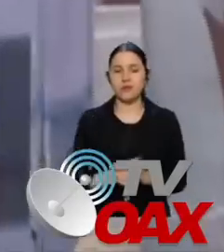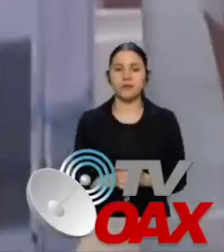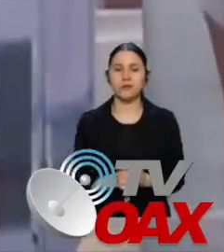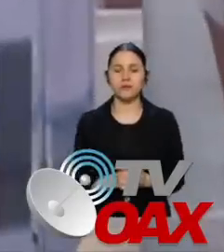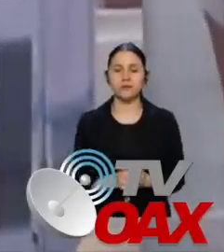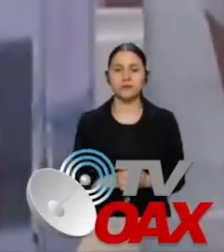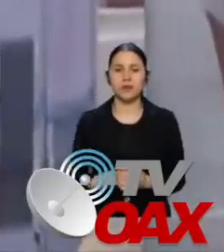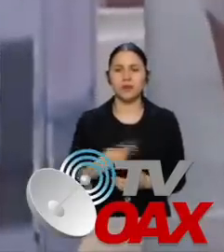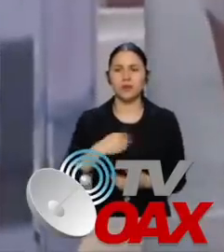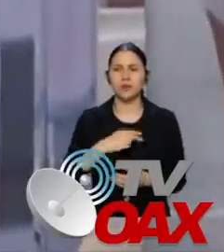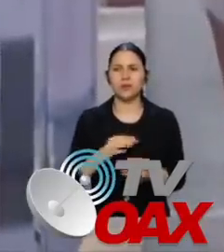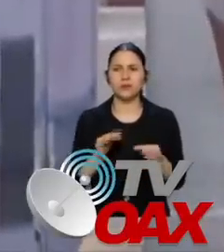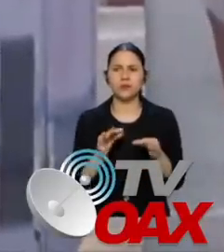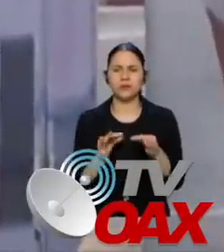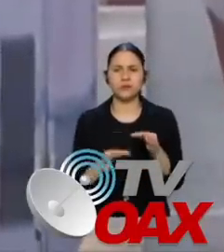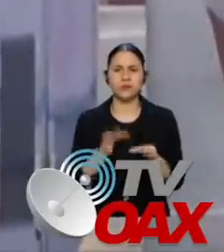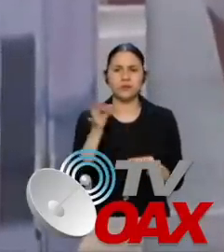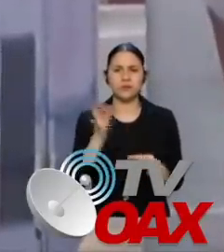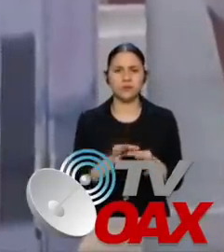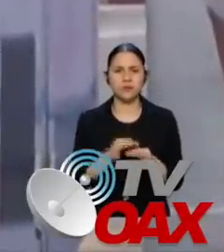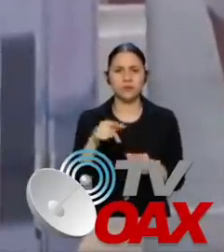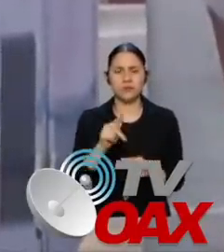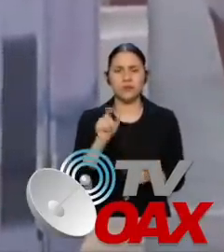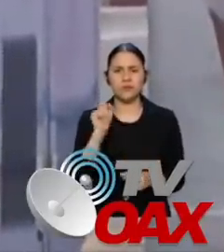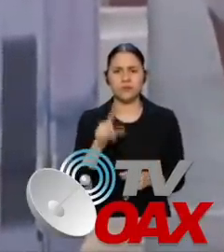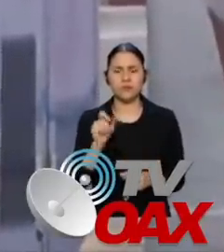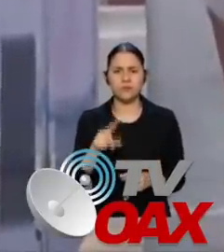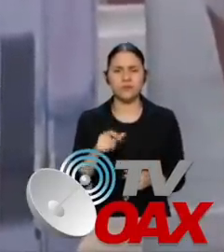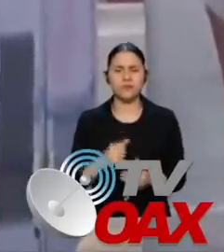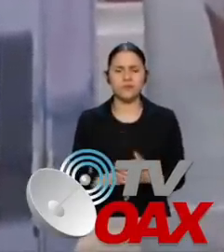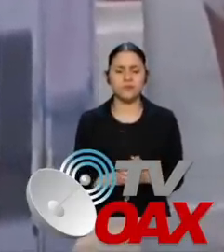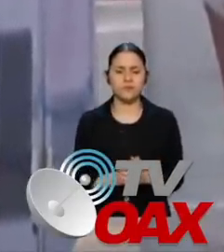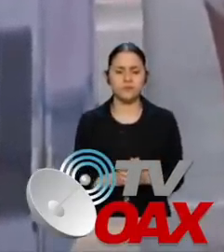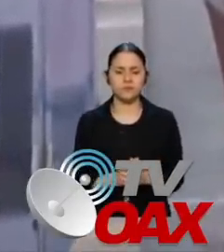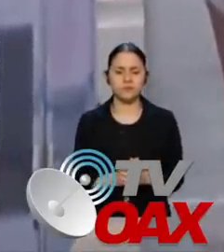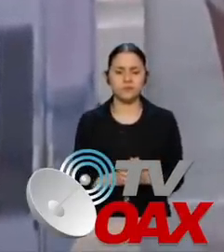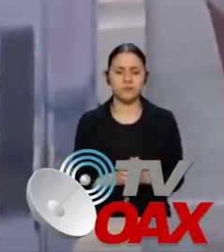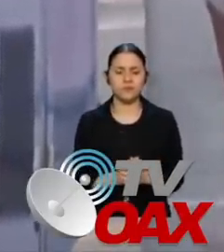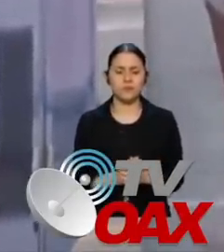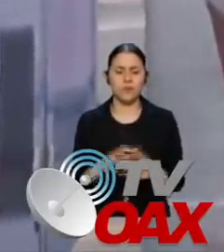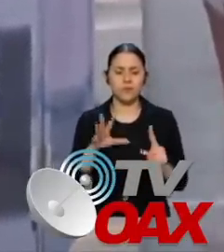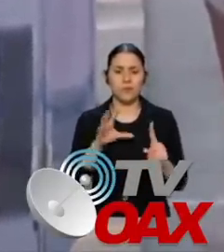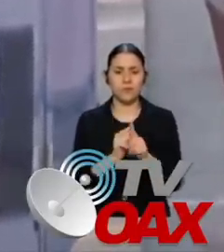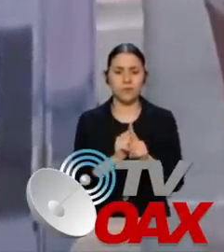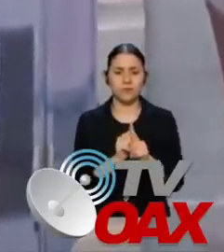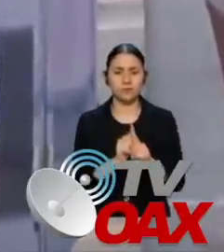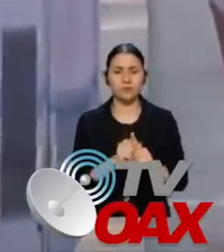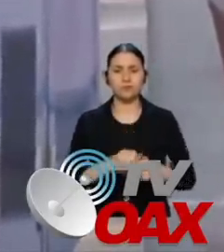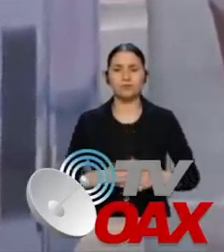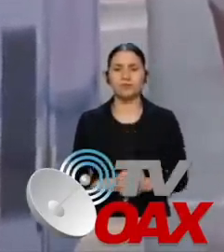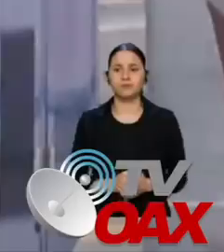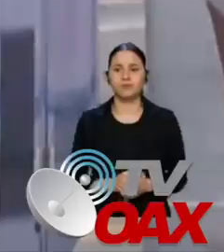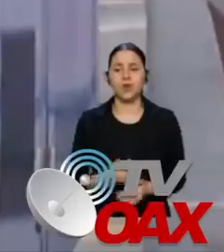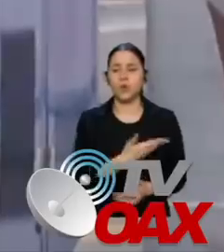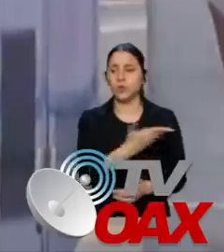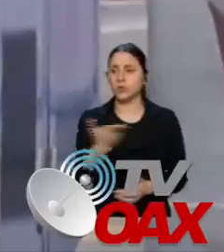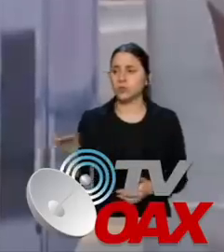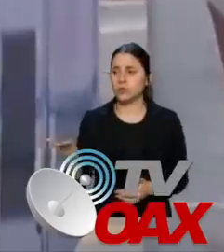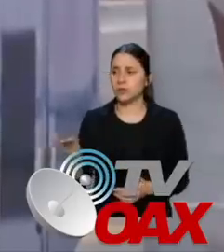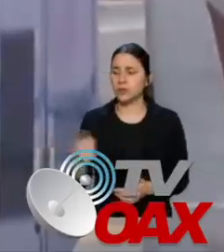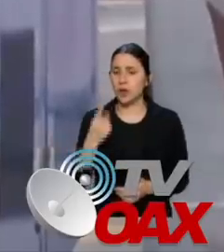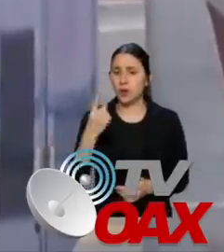Cumplimos, pero también mostramos, porque tenemos un buen maestro, y ustedes ya saben quién